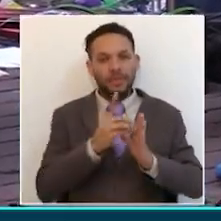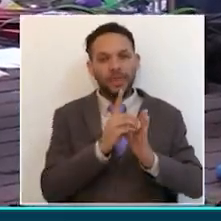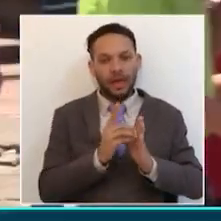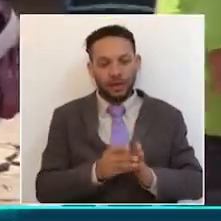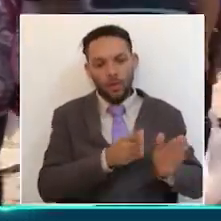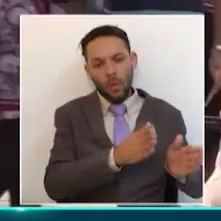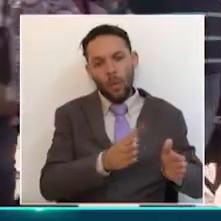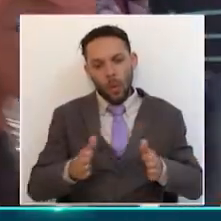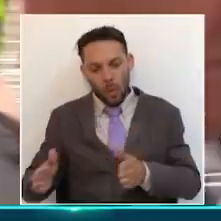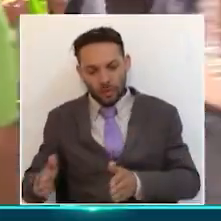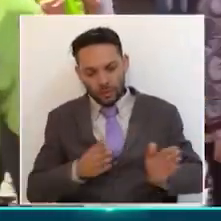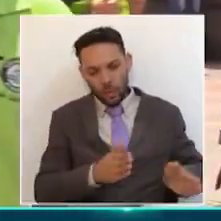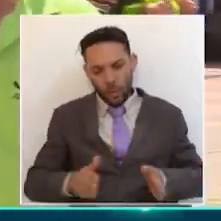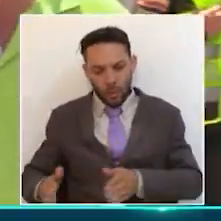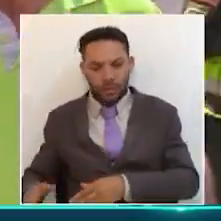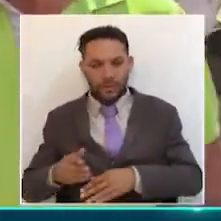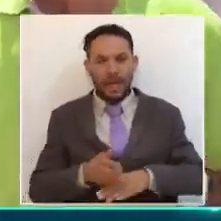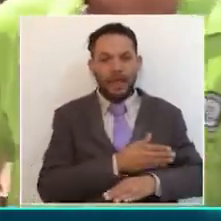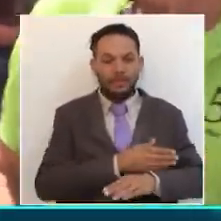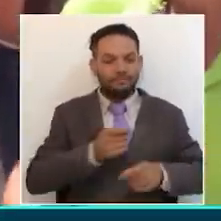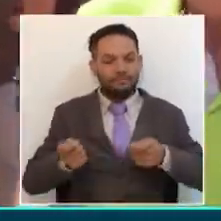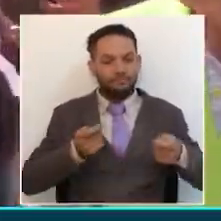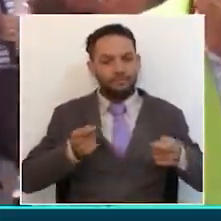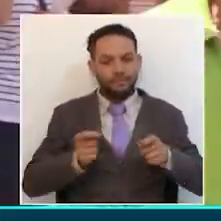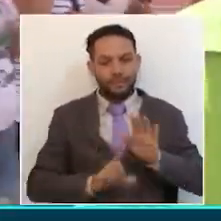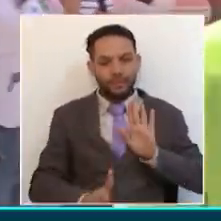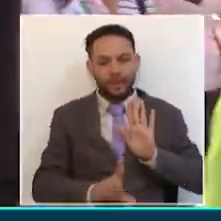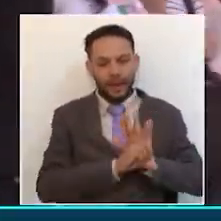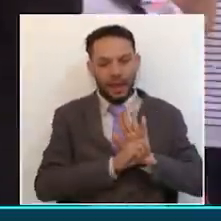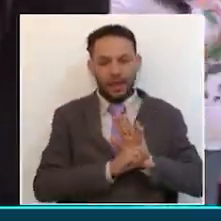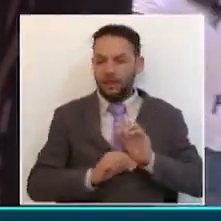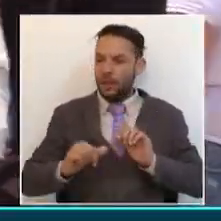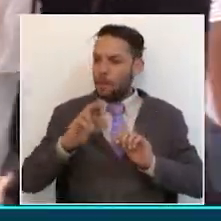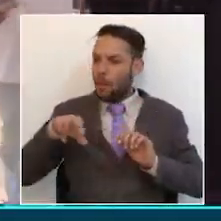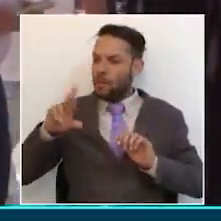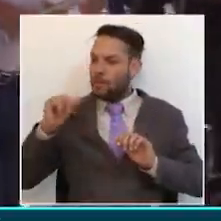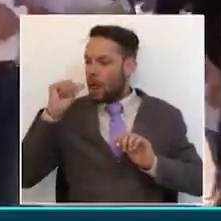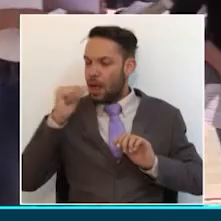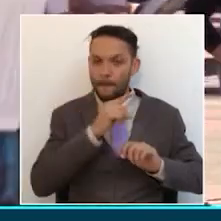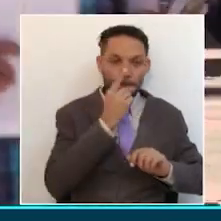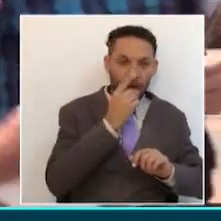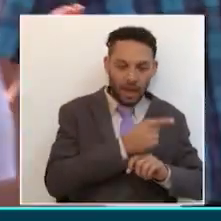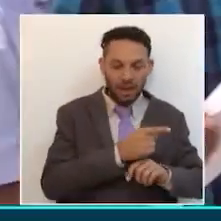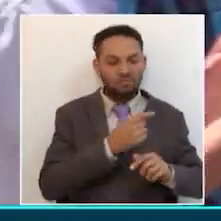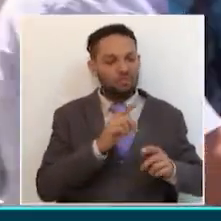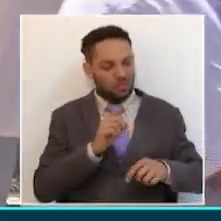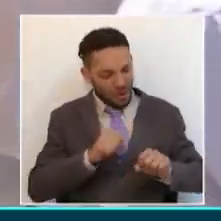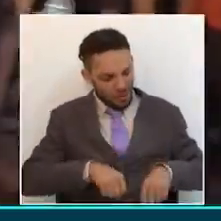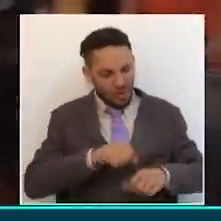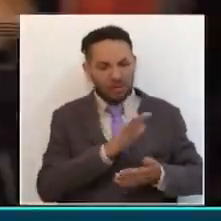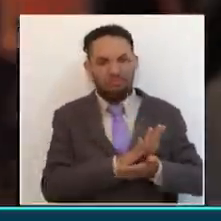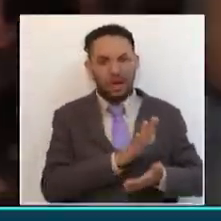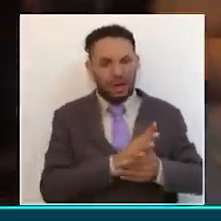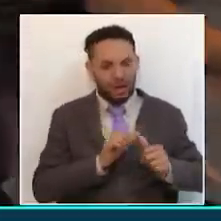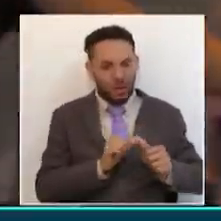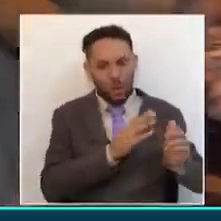Sin embargo, horas más tarde se descartó que se adoptara ley seca como se había anunciado en Pereira, pero se dejó claro que se preservará